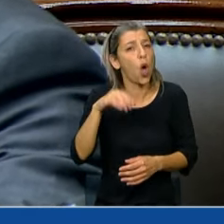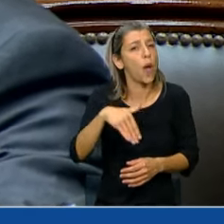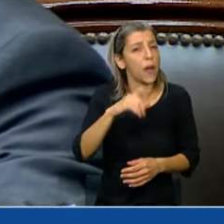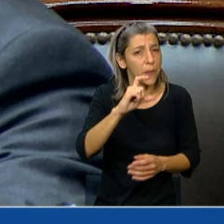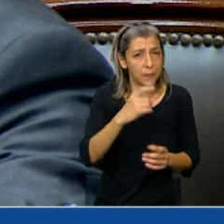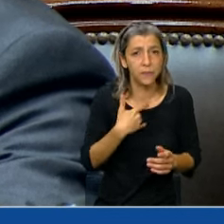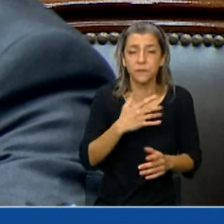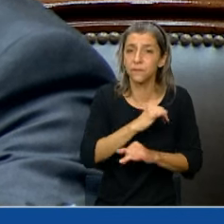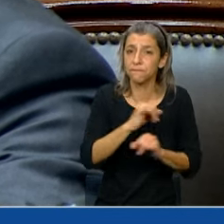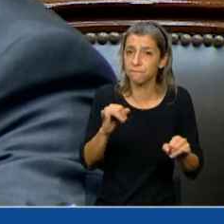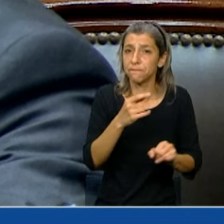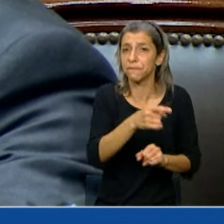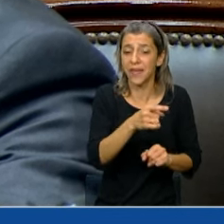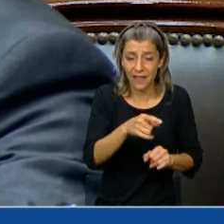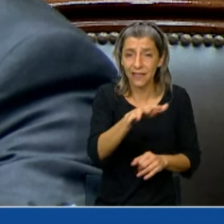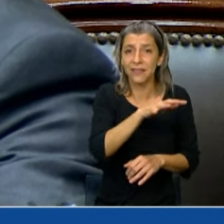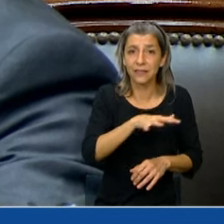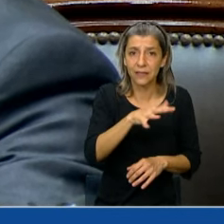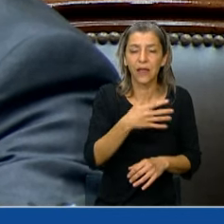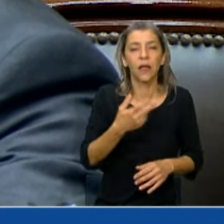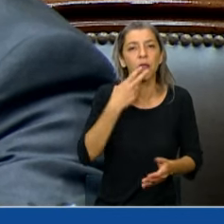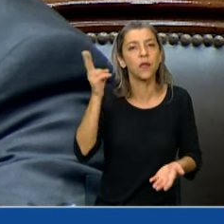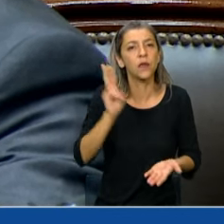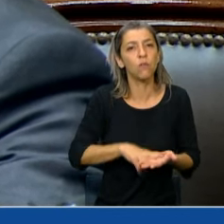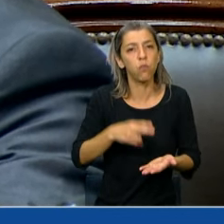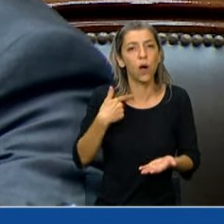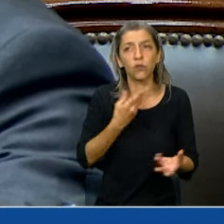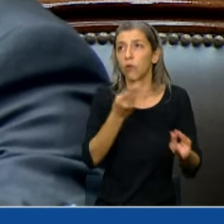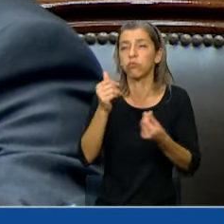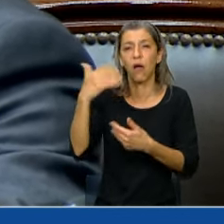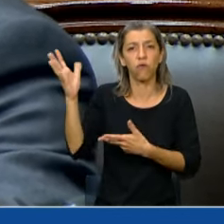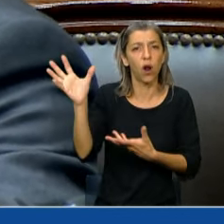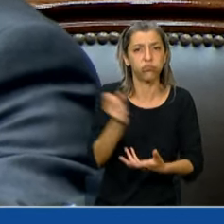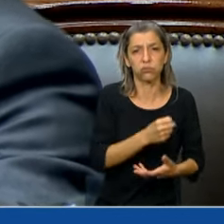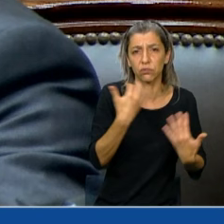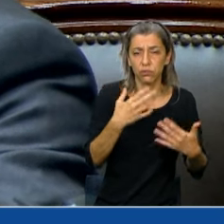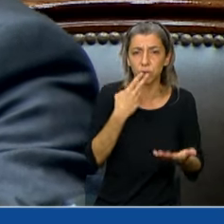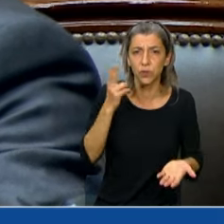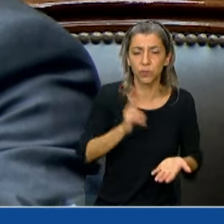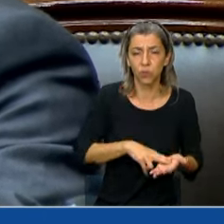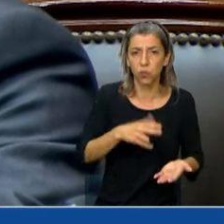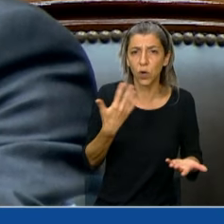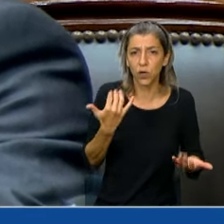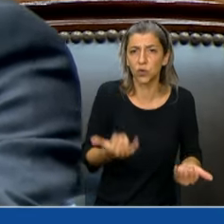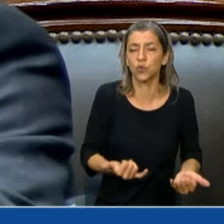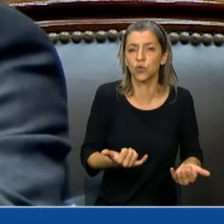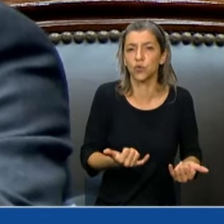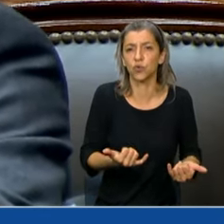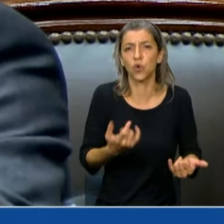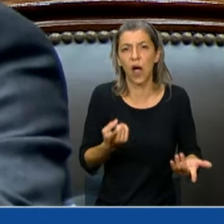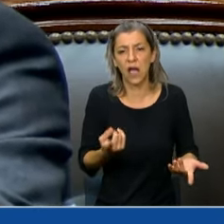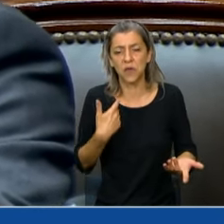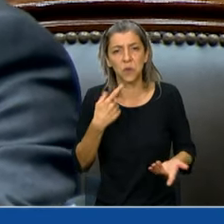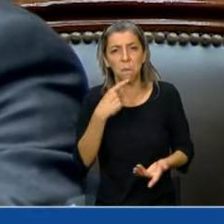más aranceles a la importación junto con otros tiene discriminan las pymes en un país de pymes Por qué